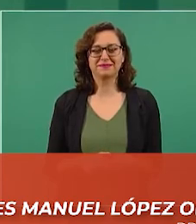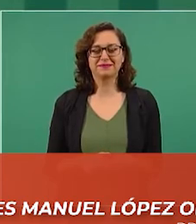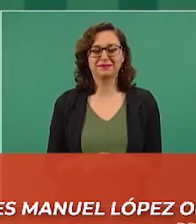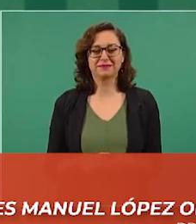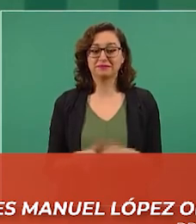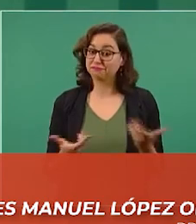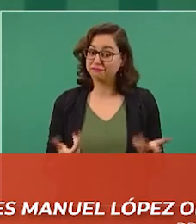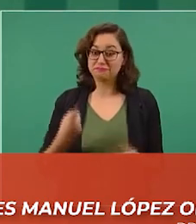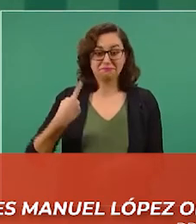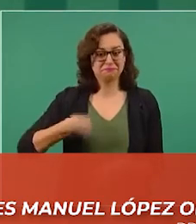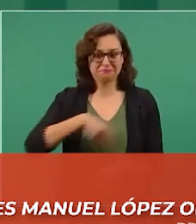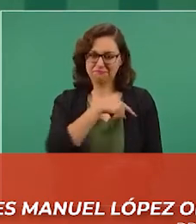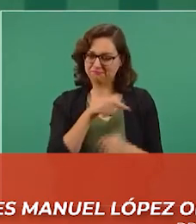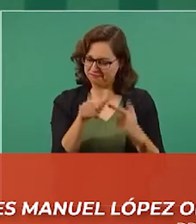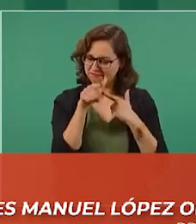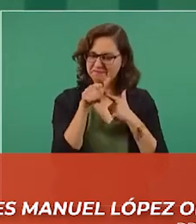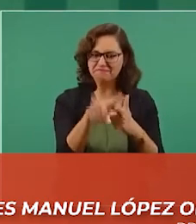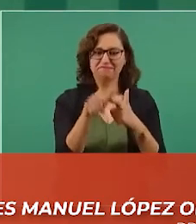vamos a seguir